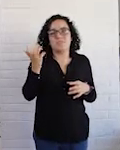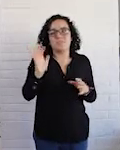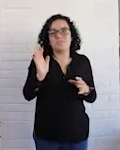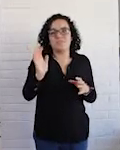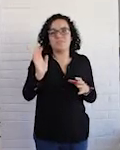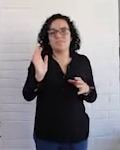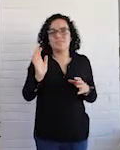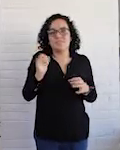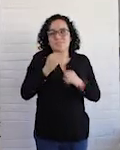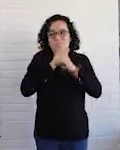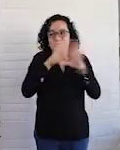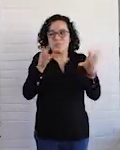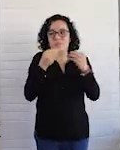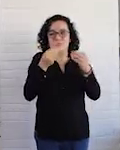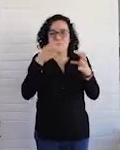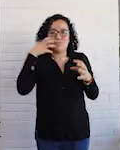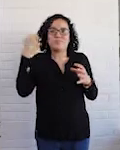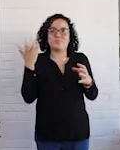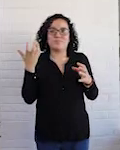O sea,